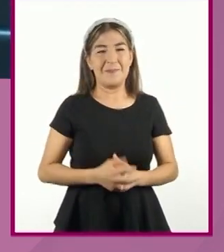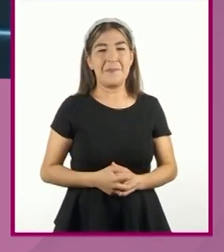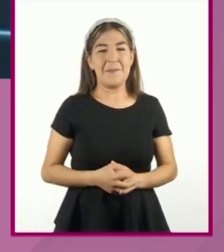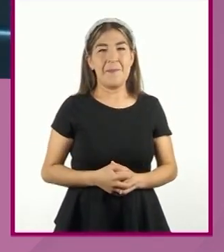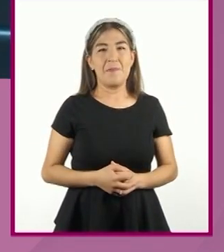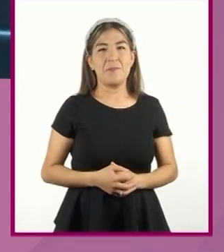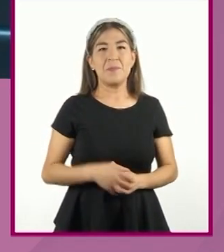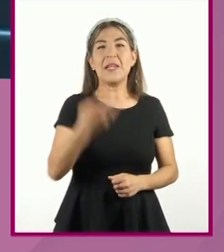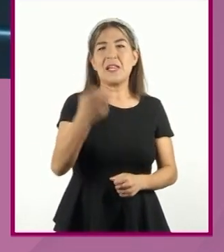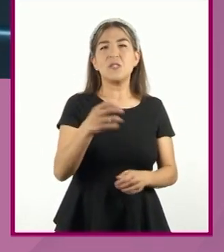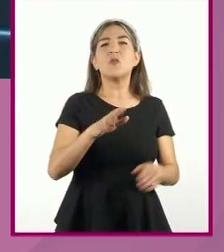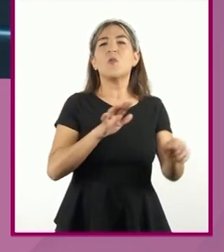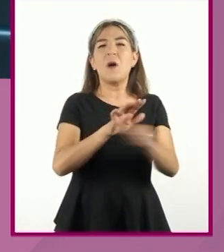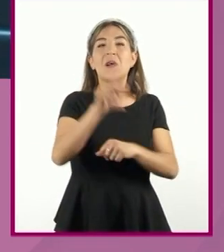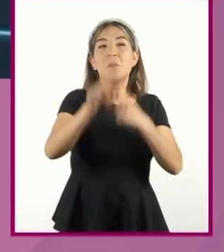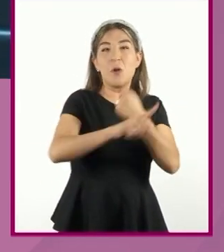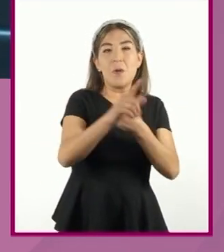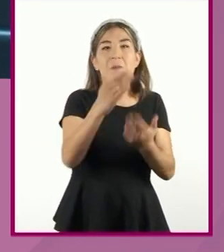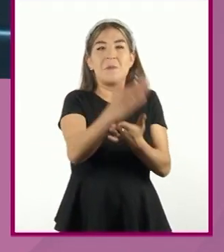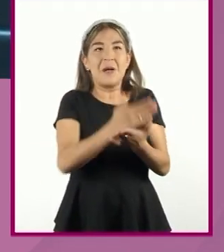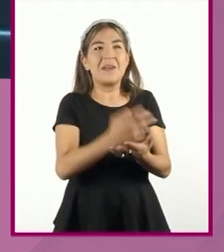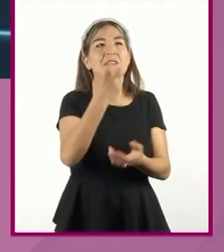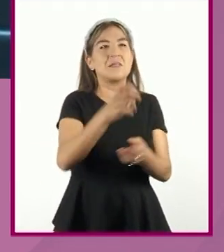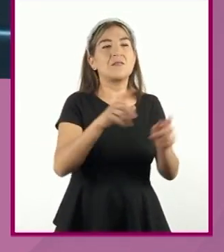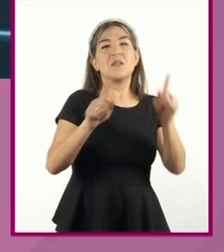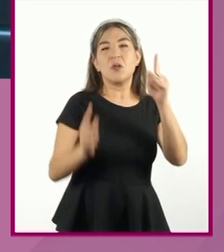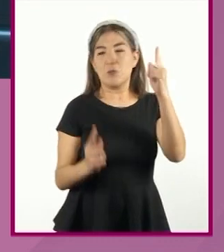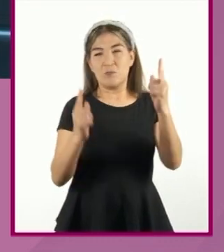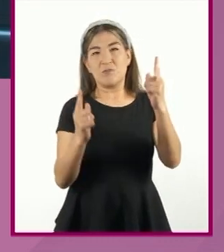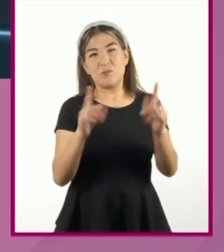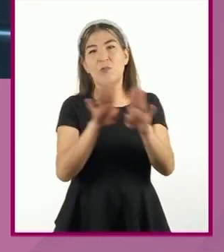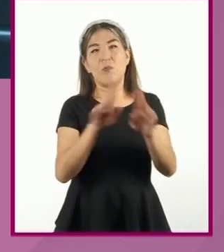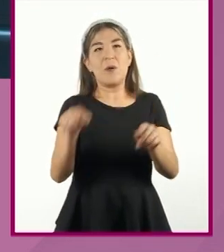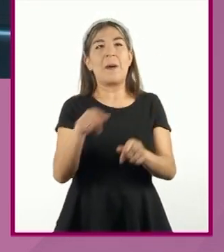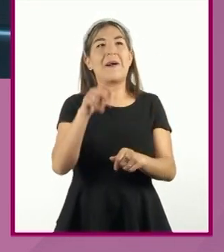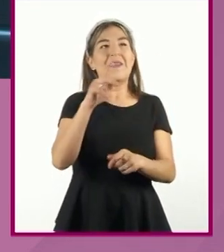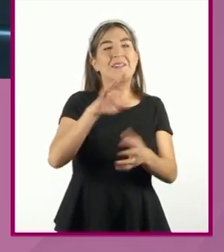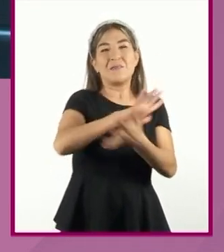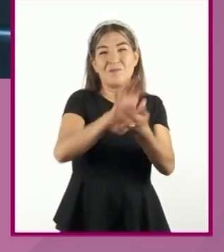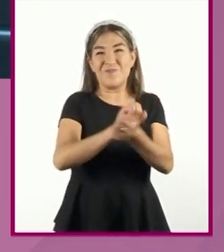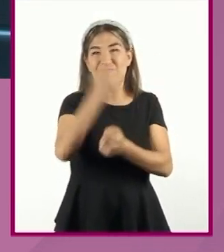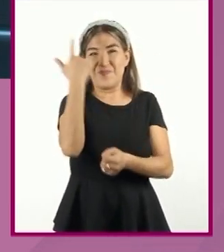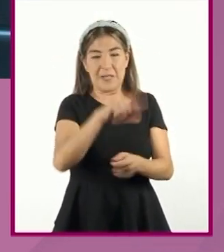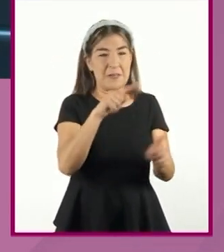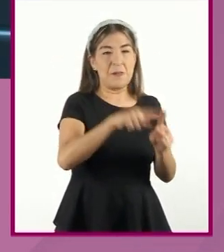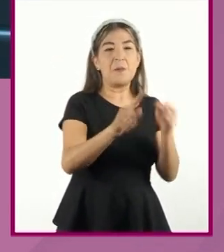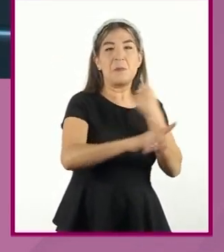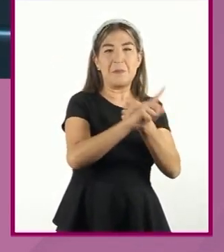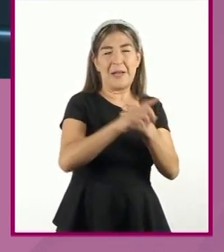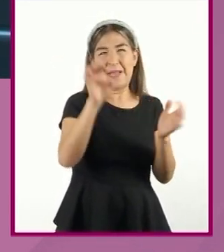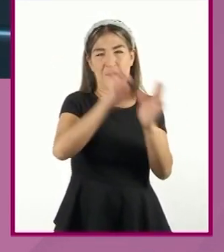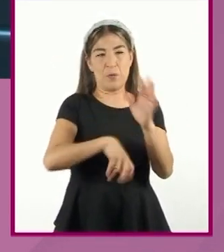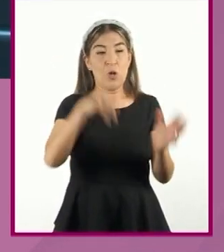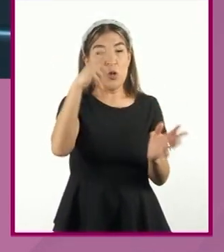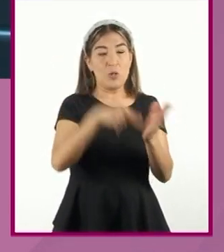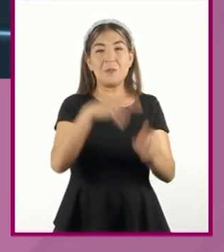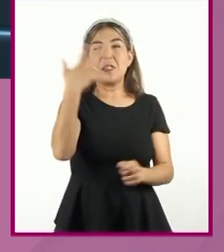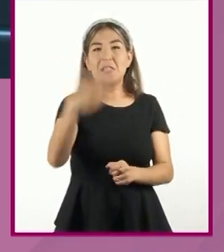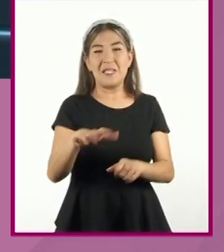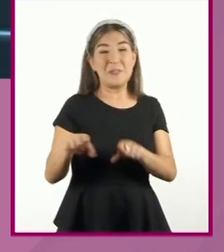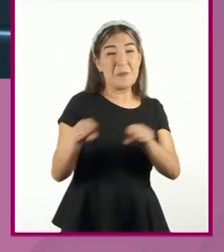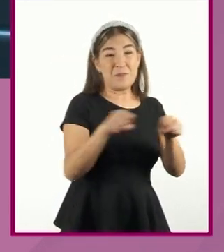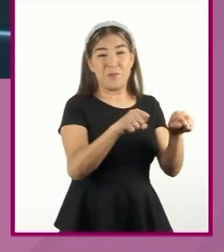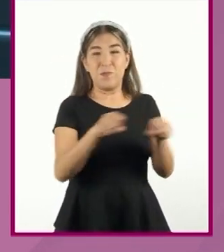La vulnerabilidad hace la diferencia entre un fenómeno y un desastre. Por ejemplo, en 2010, un sismo